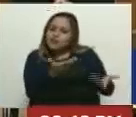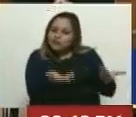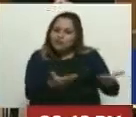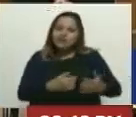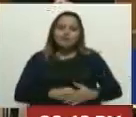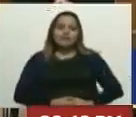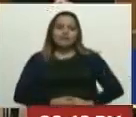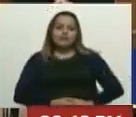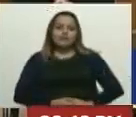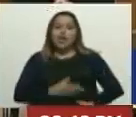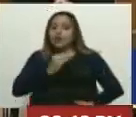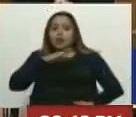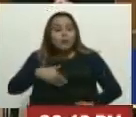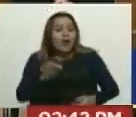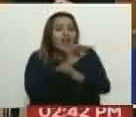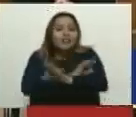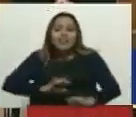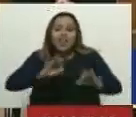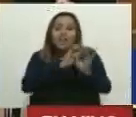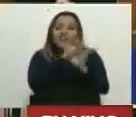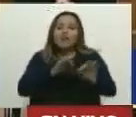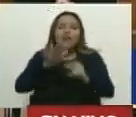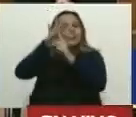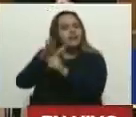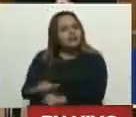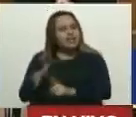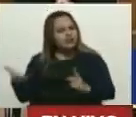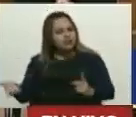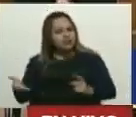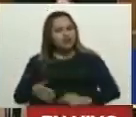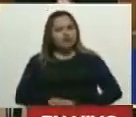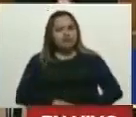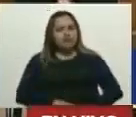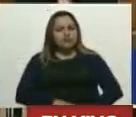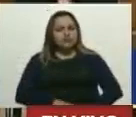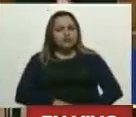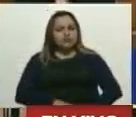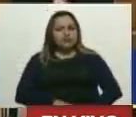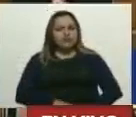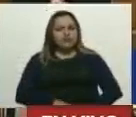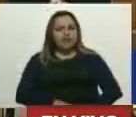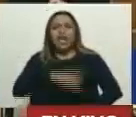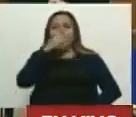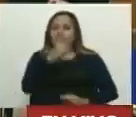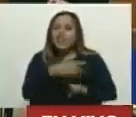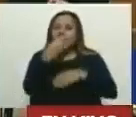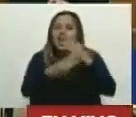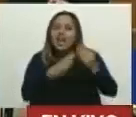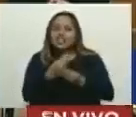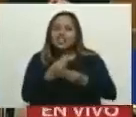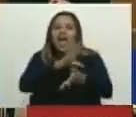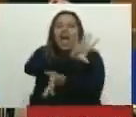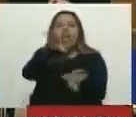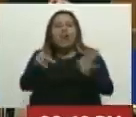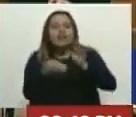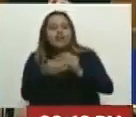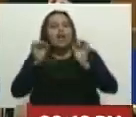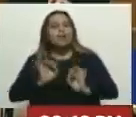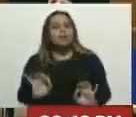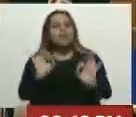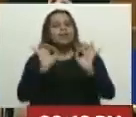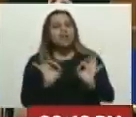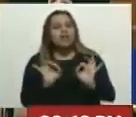no puede haber ningún tipo ni ninguna forma de discriminación, y muy por el contrario, deben establecerse las condiciones especiales